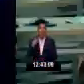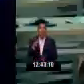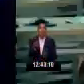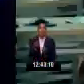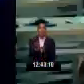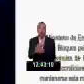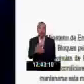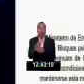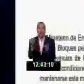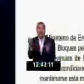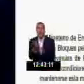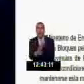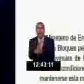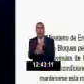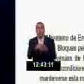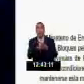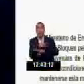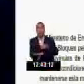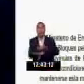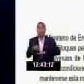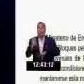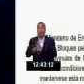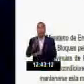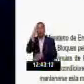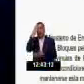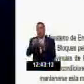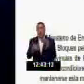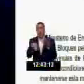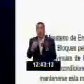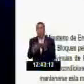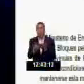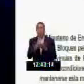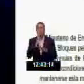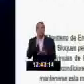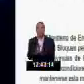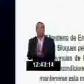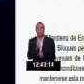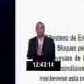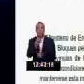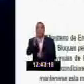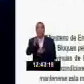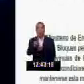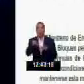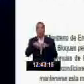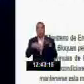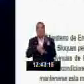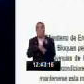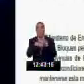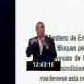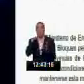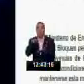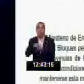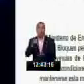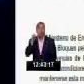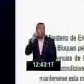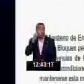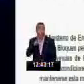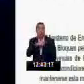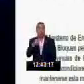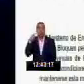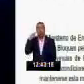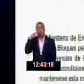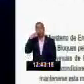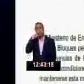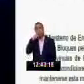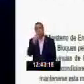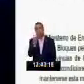pérdida de producción que calcula Petroecuador debido a las medidas de hecho en tres bloques petroleros en la provincia de Orellana